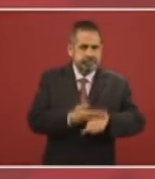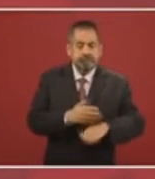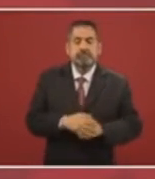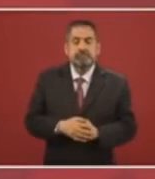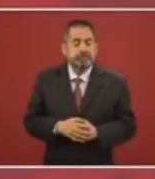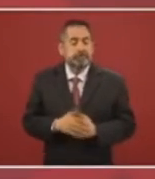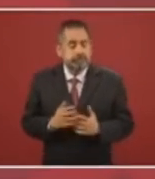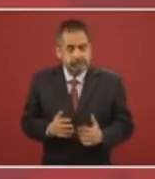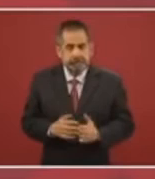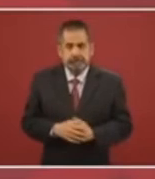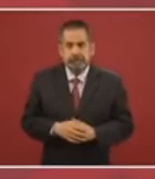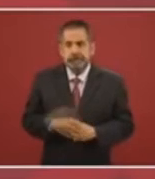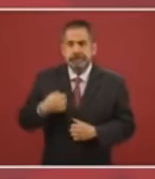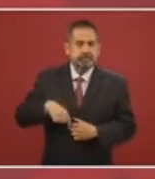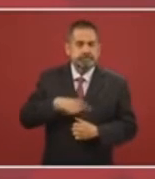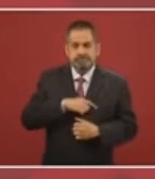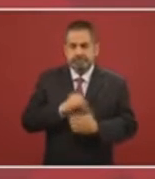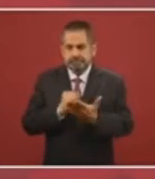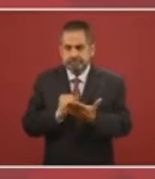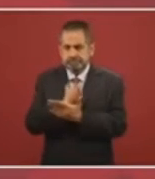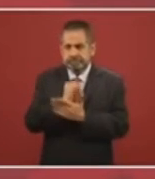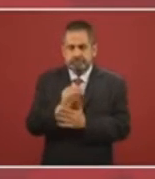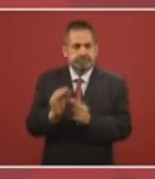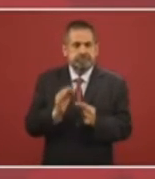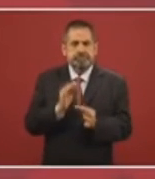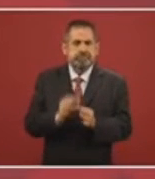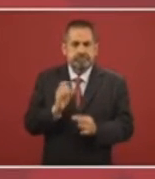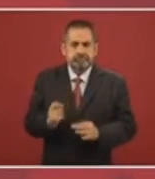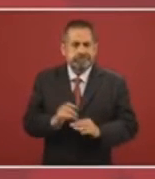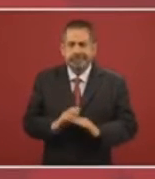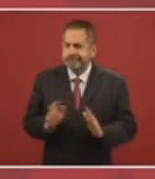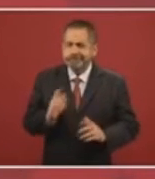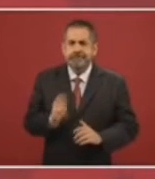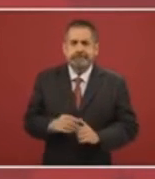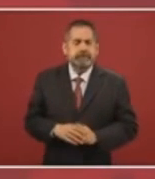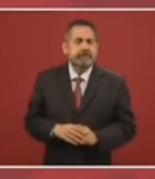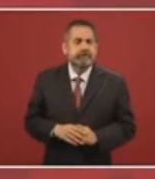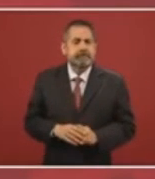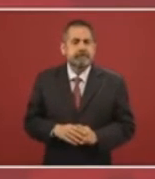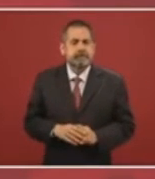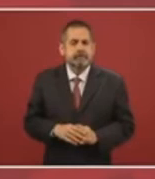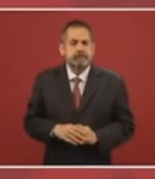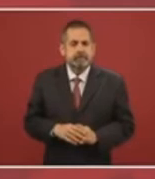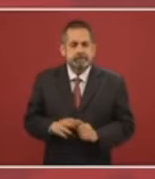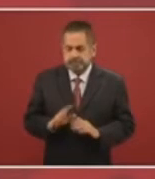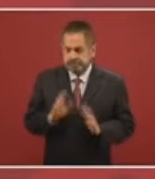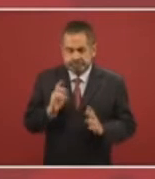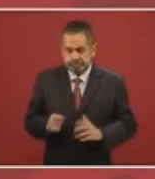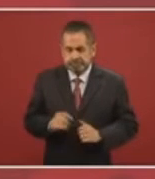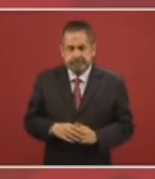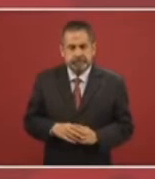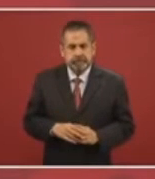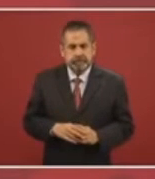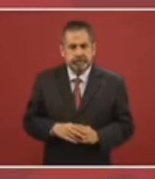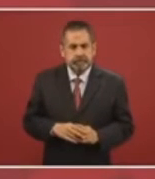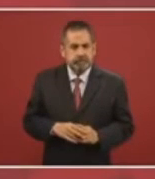la decisión de dejar este asunto